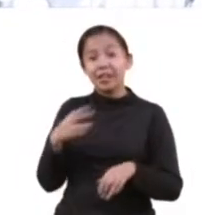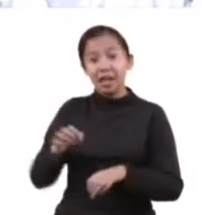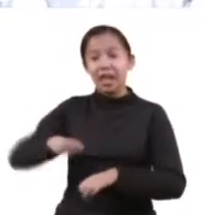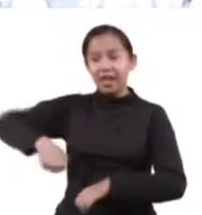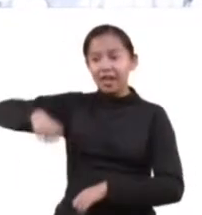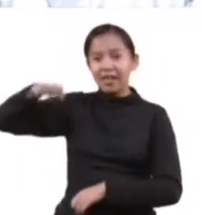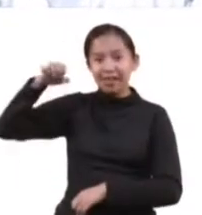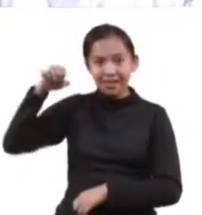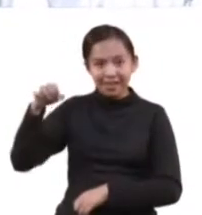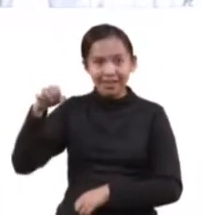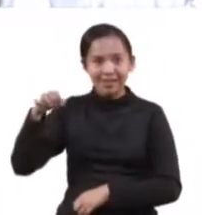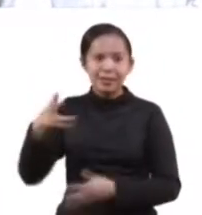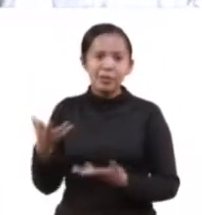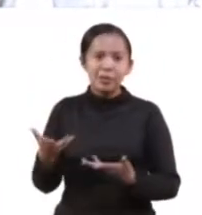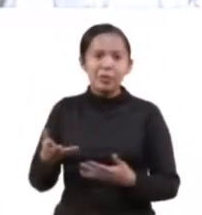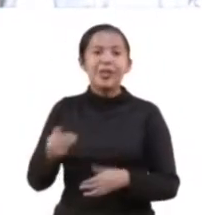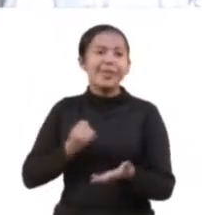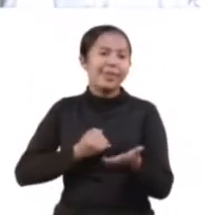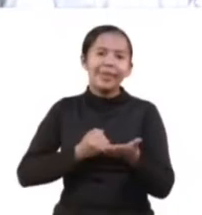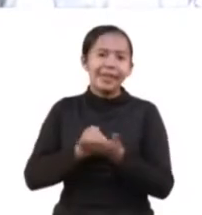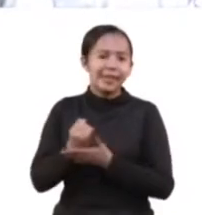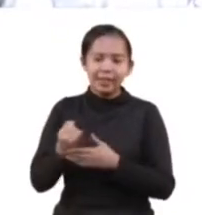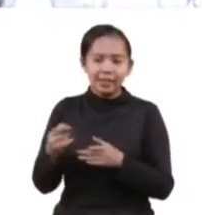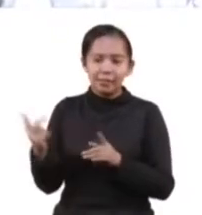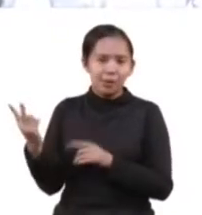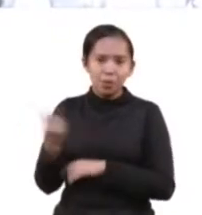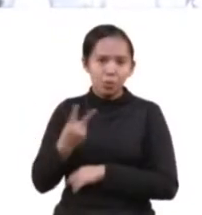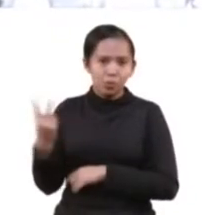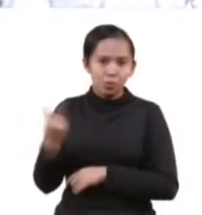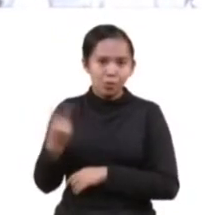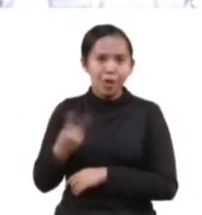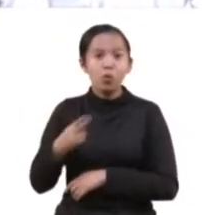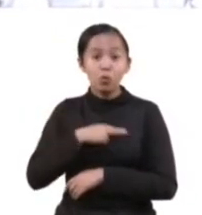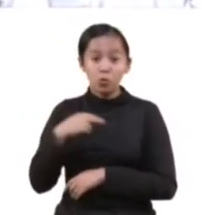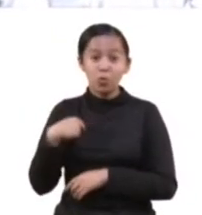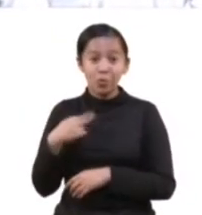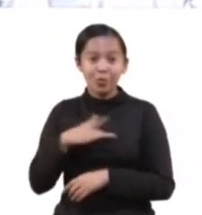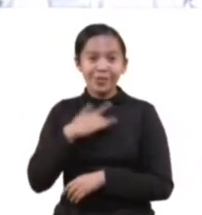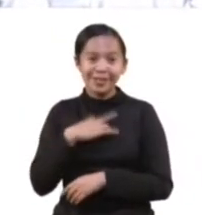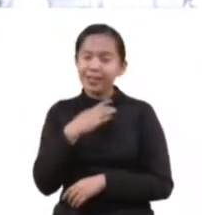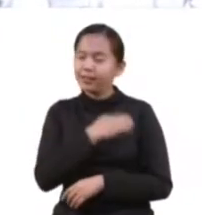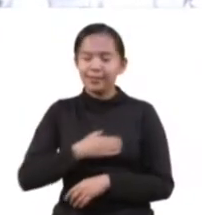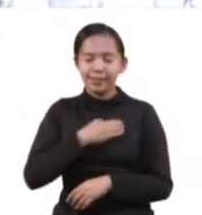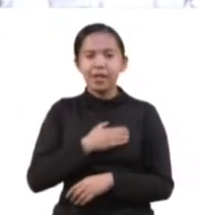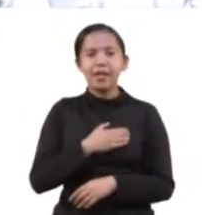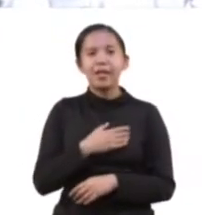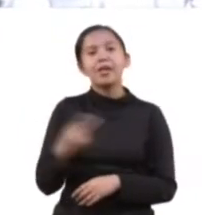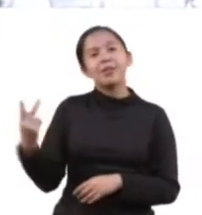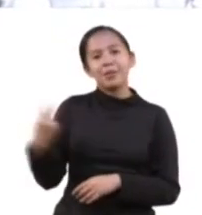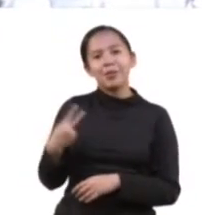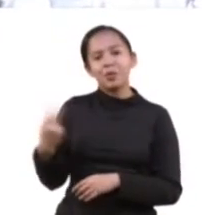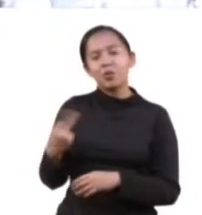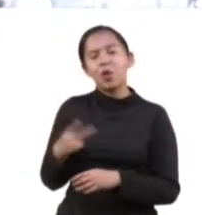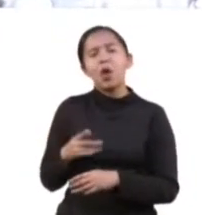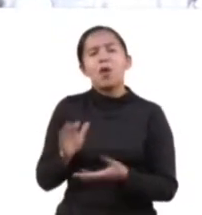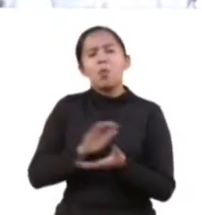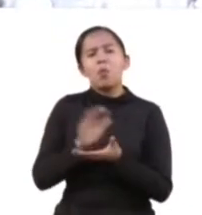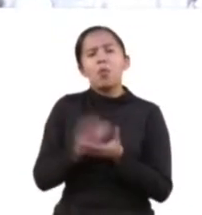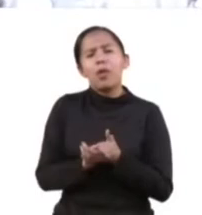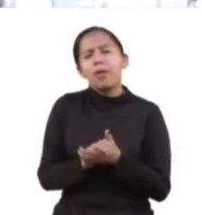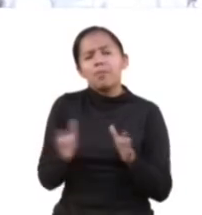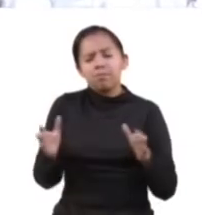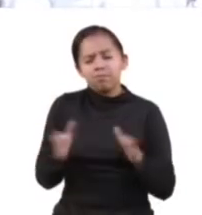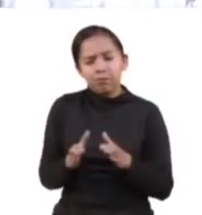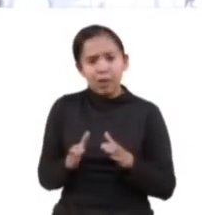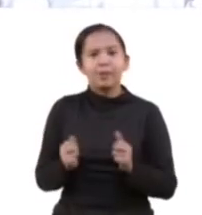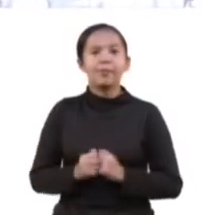realidad fue una decisión mutua y estamos muy contentos y va a ser algo muy, muy íntimo. ¿Ya tiene fecha, doctora?